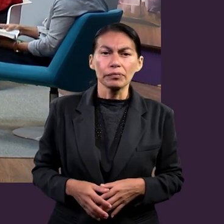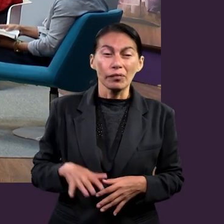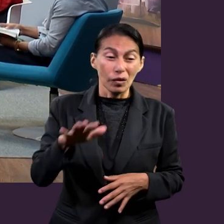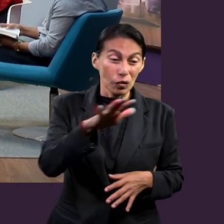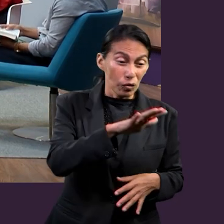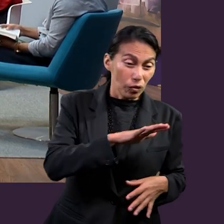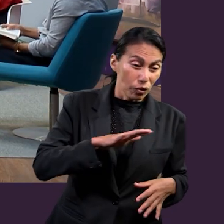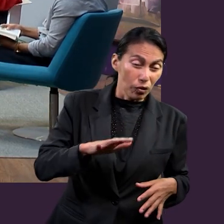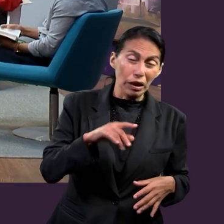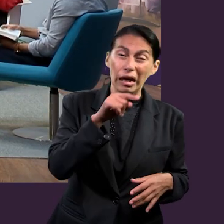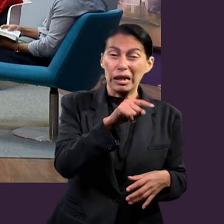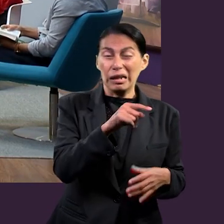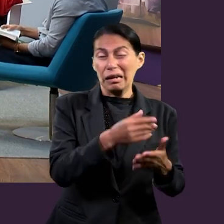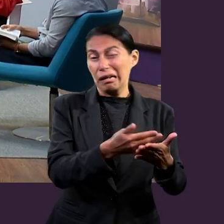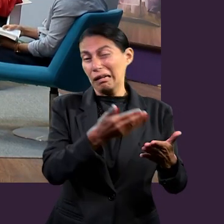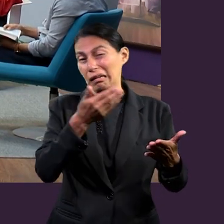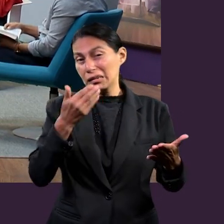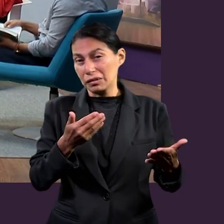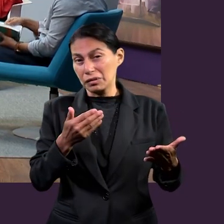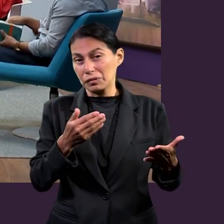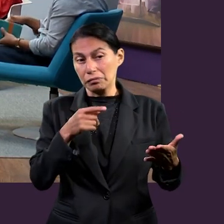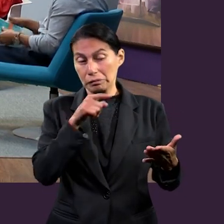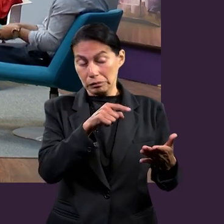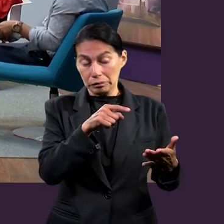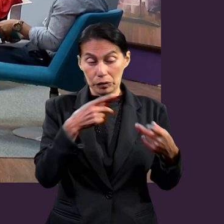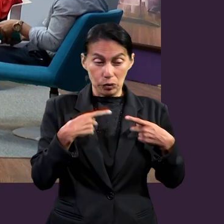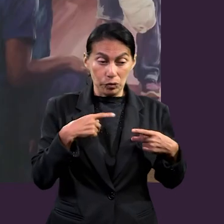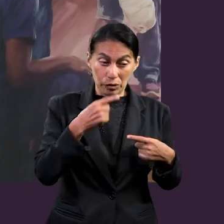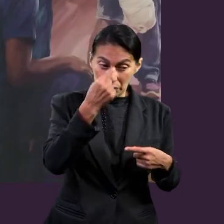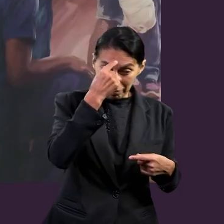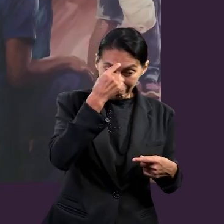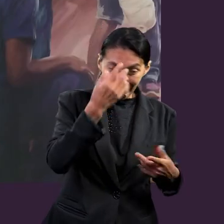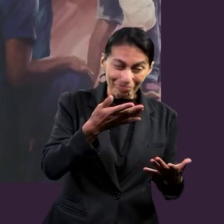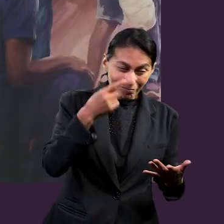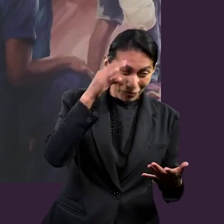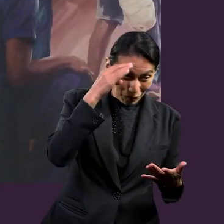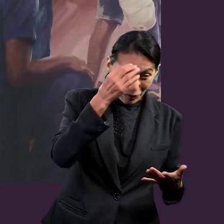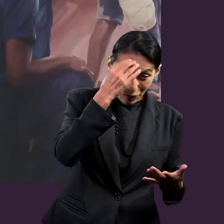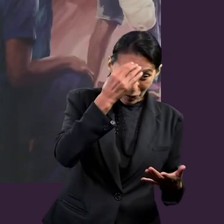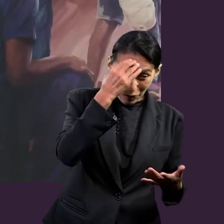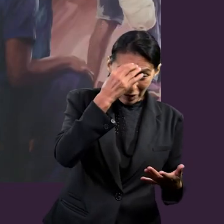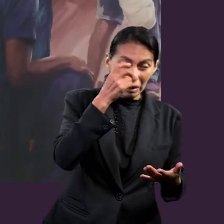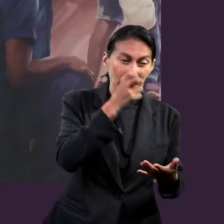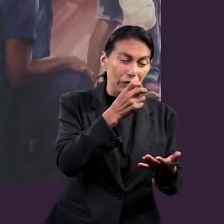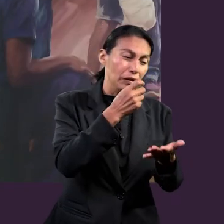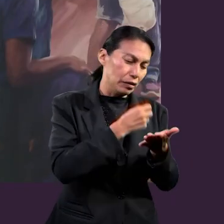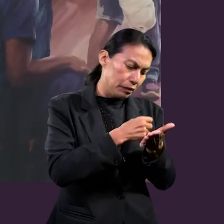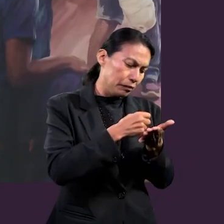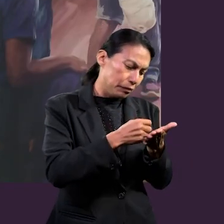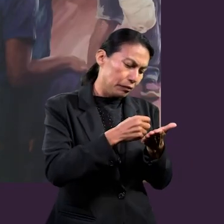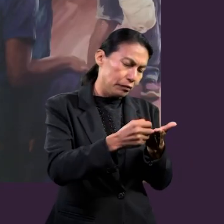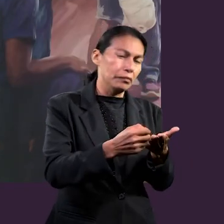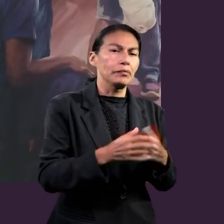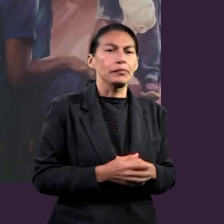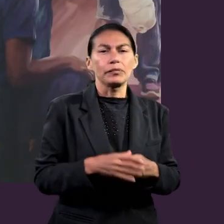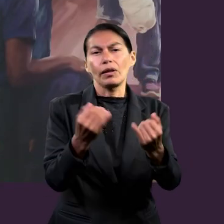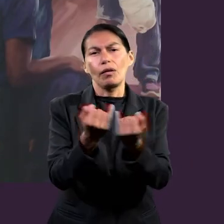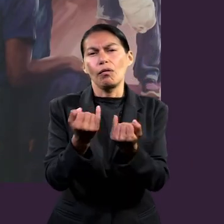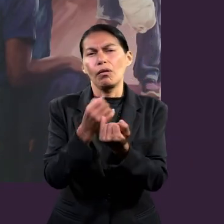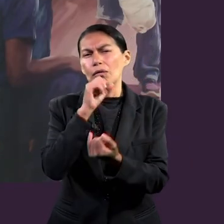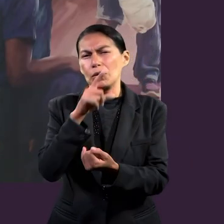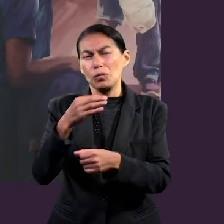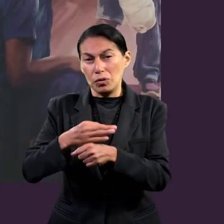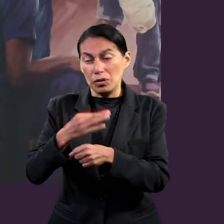Él ve el entorno en el que estaba en ese momento, o como él conoció a las personas a las que les estaba escribiendo en ese momento.